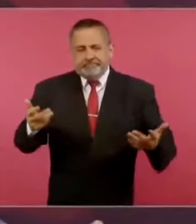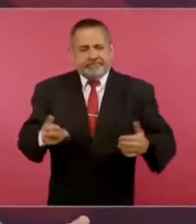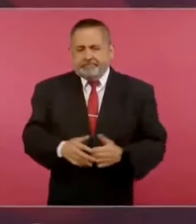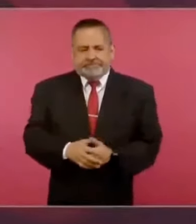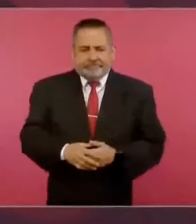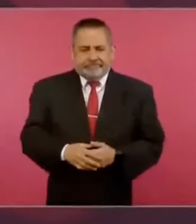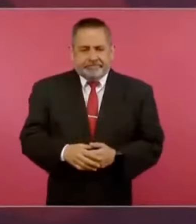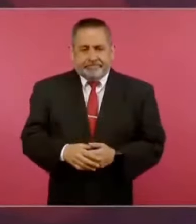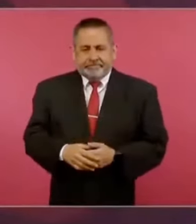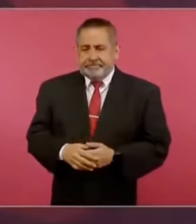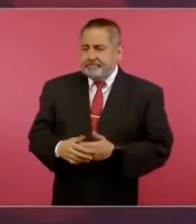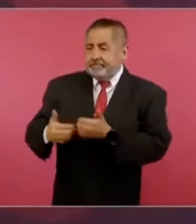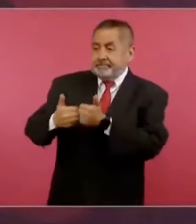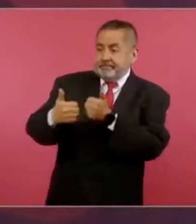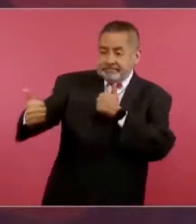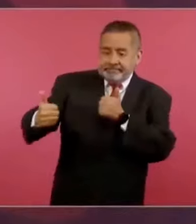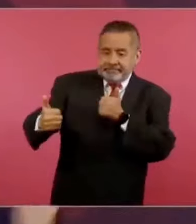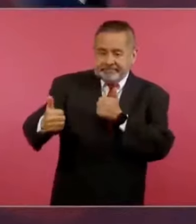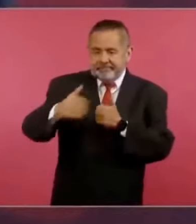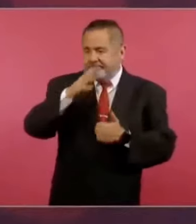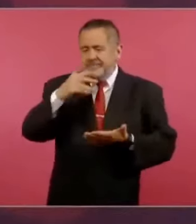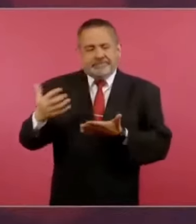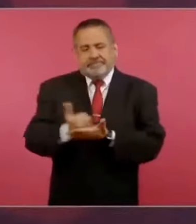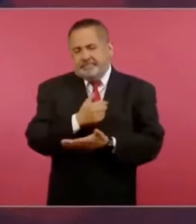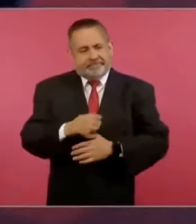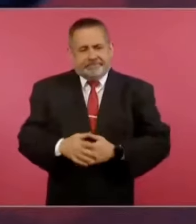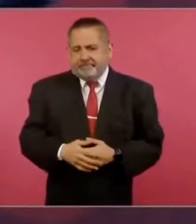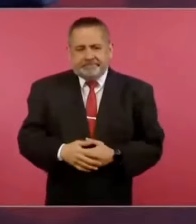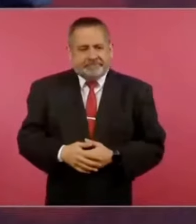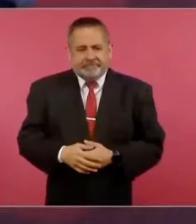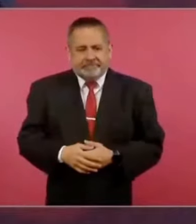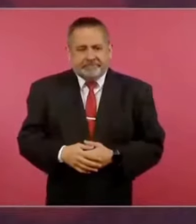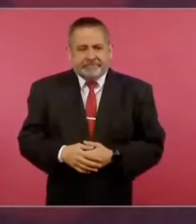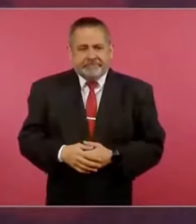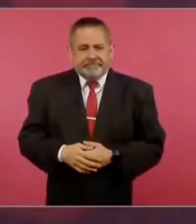sin el pueblo, solo